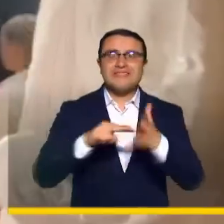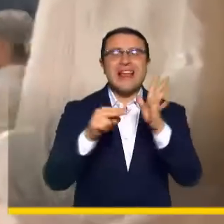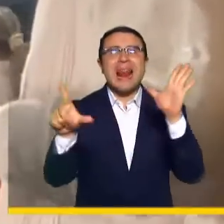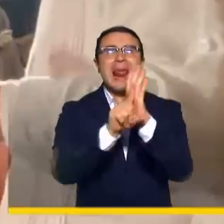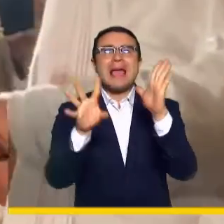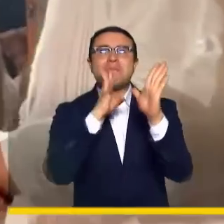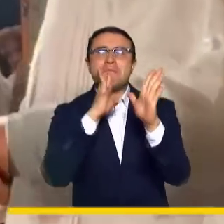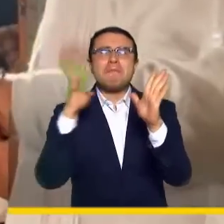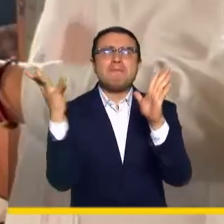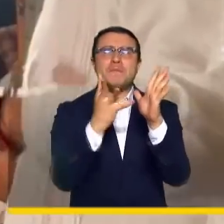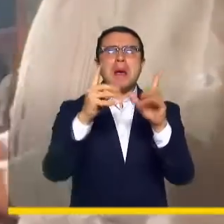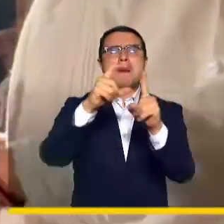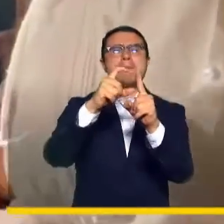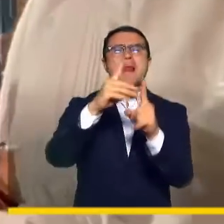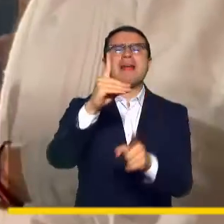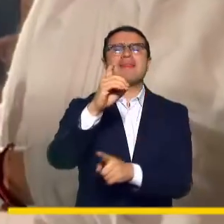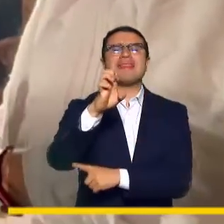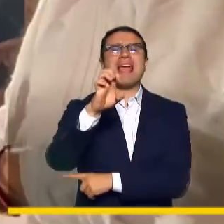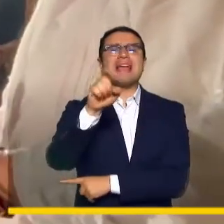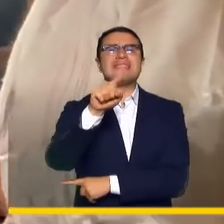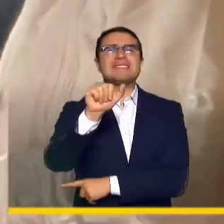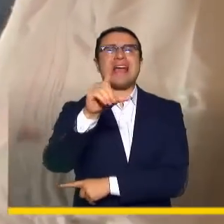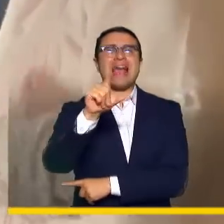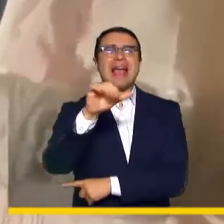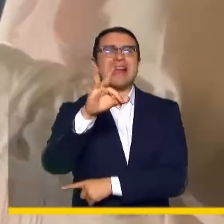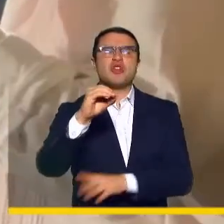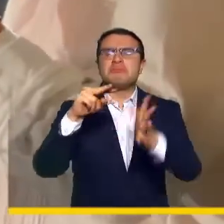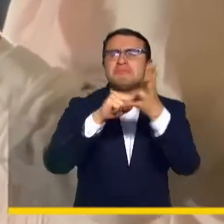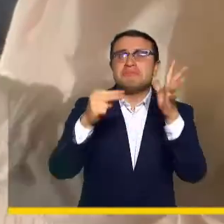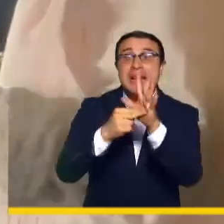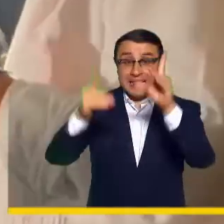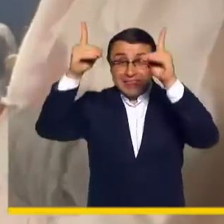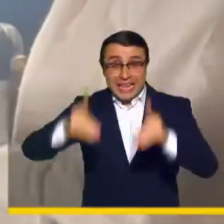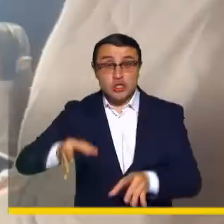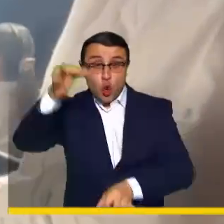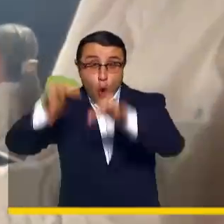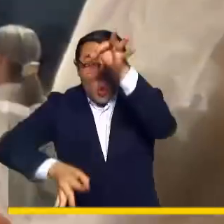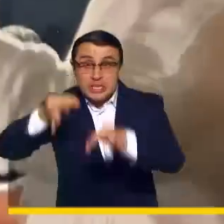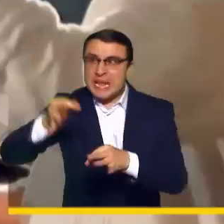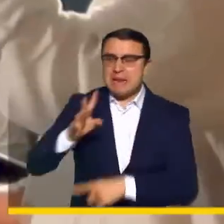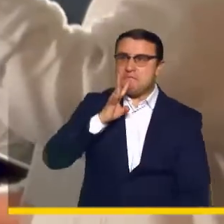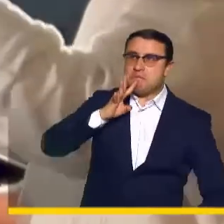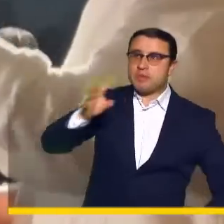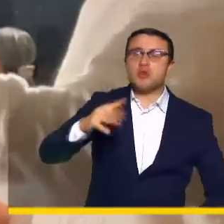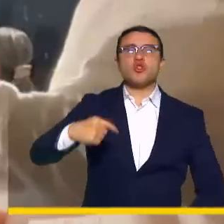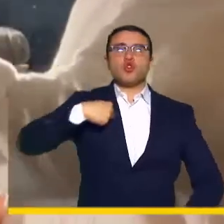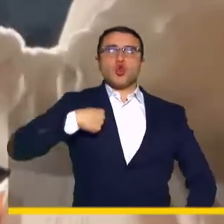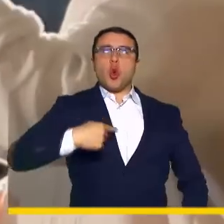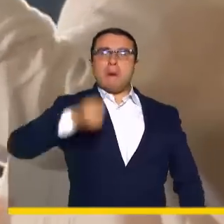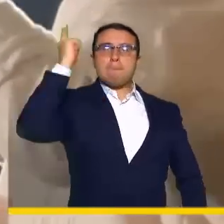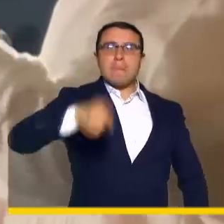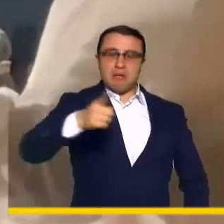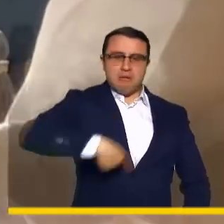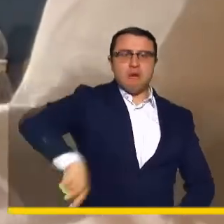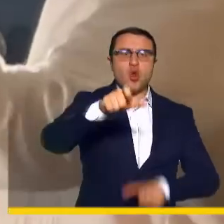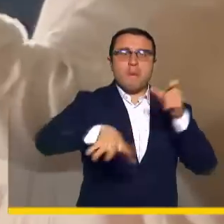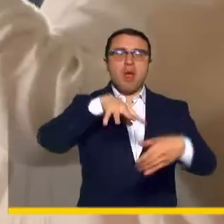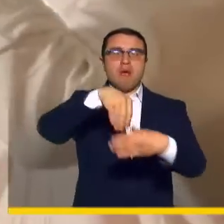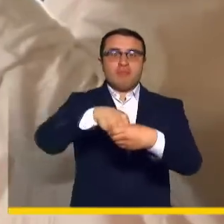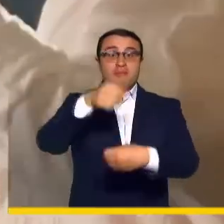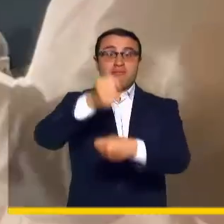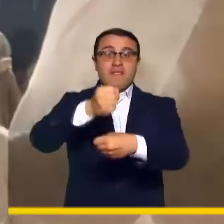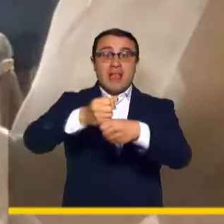llama desacato a la justicia. Y yo le ordeno que todos esos funcionarios sean